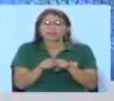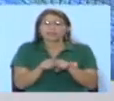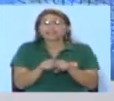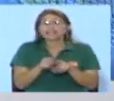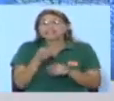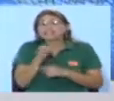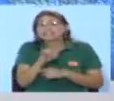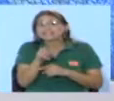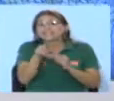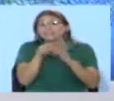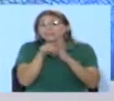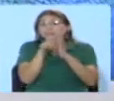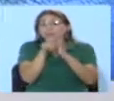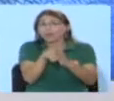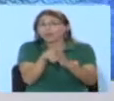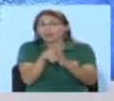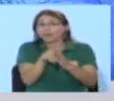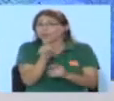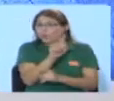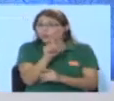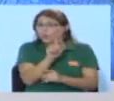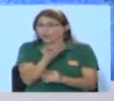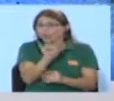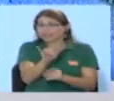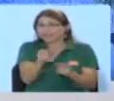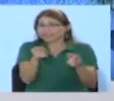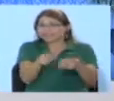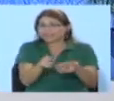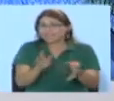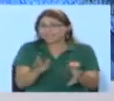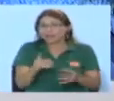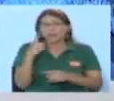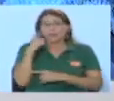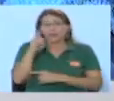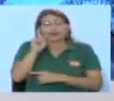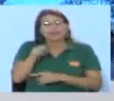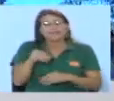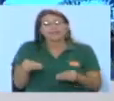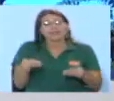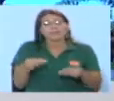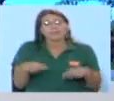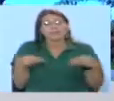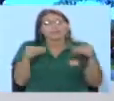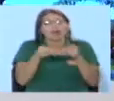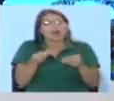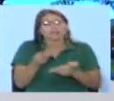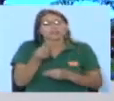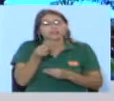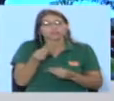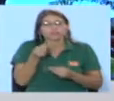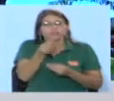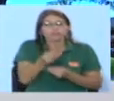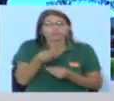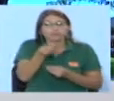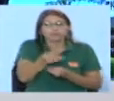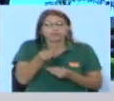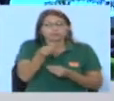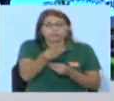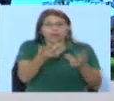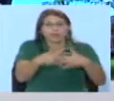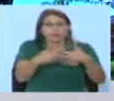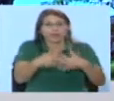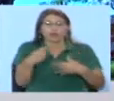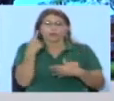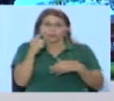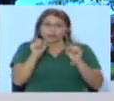el modelo no va en esa dirección, porque hay que darle más recursos al operador para que pueda crecer sanamente su red, y yo creo que también tenemos derecho a